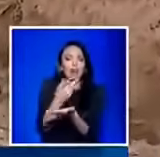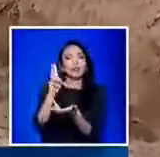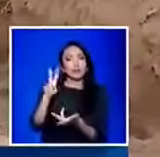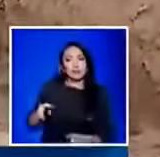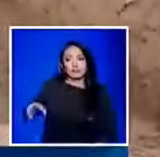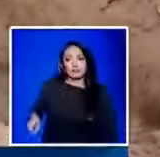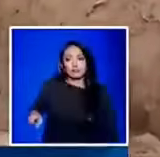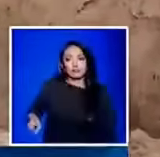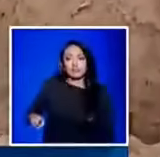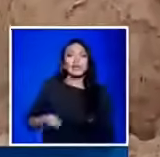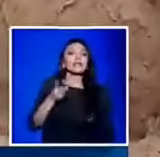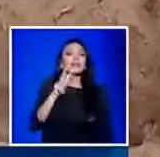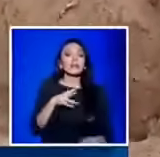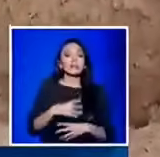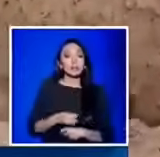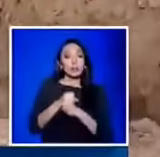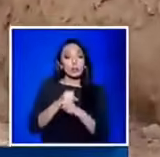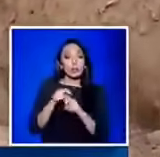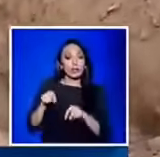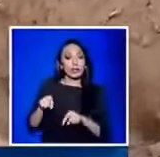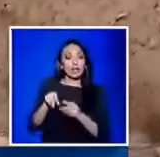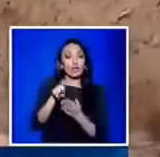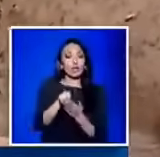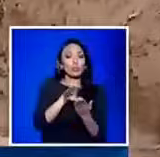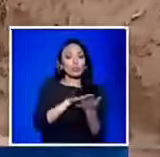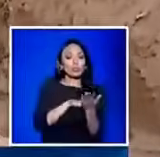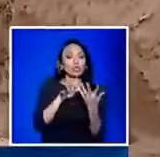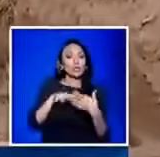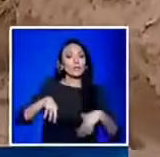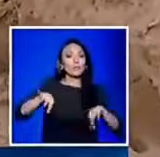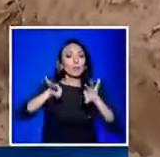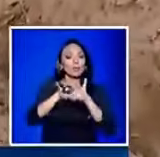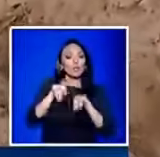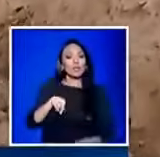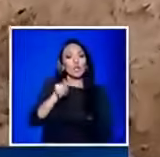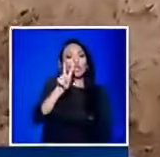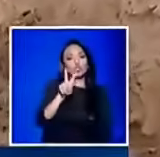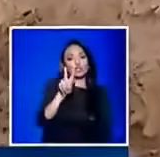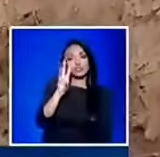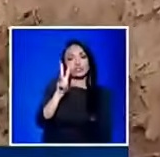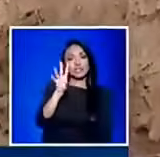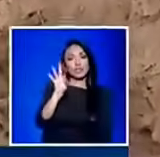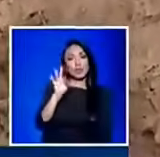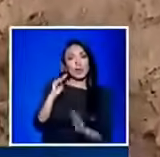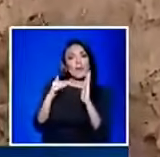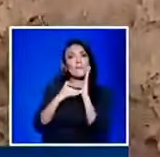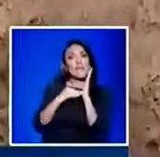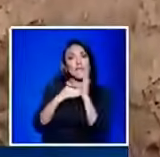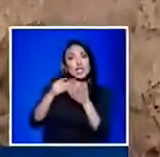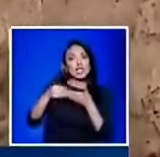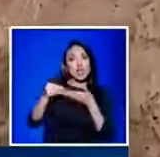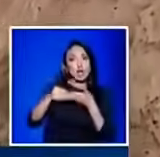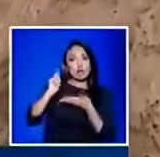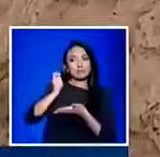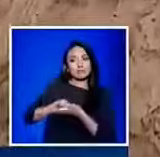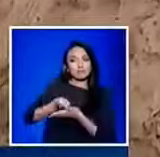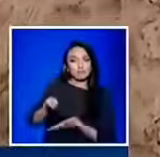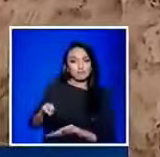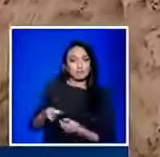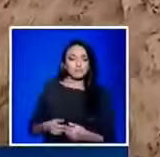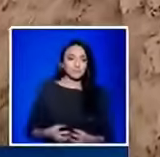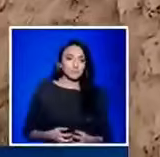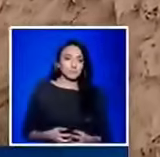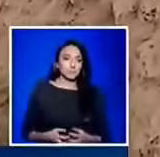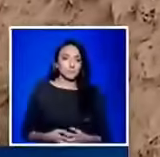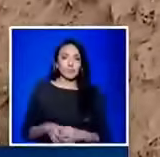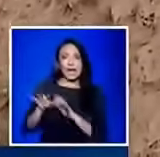en la seguridad de la población, un proyecto muy importante con al menos $269,000 de inversión. Ahora,